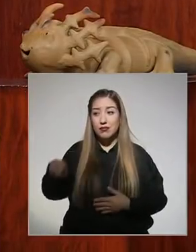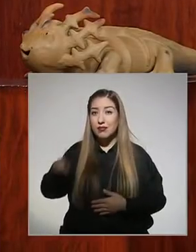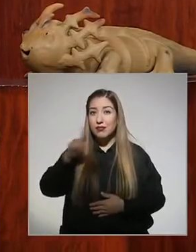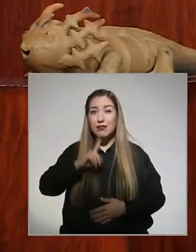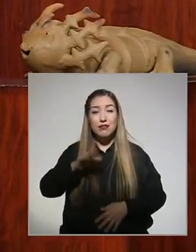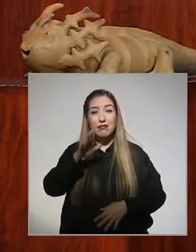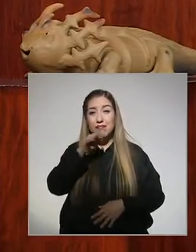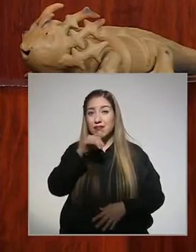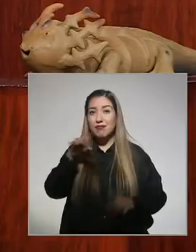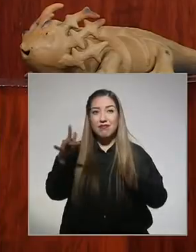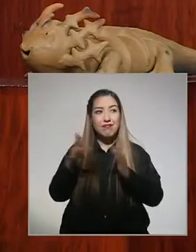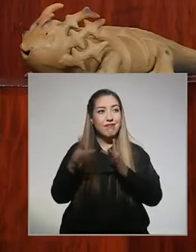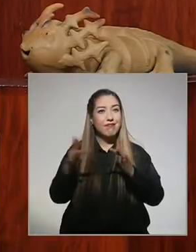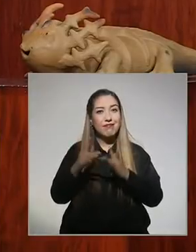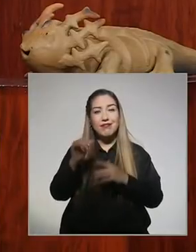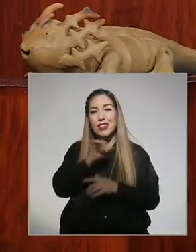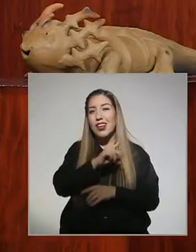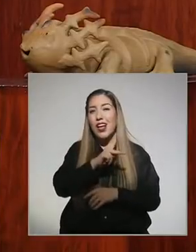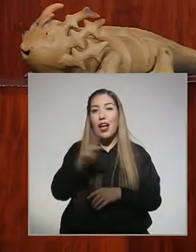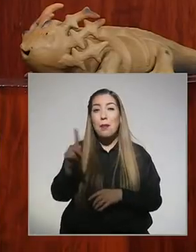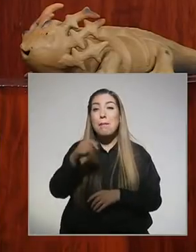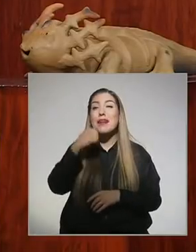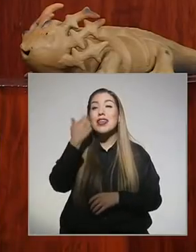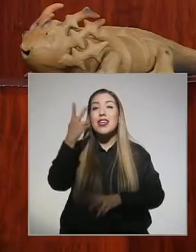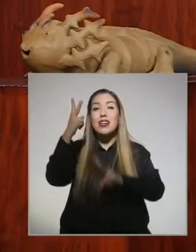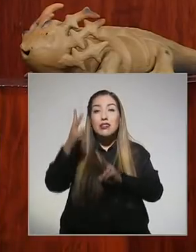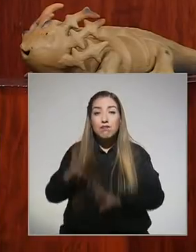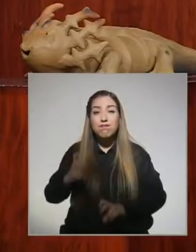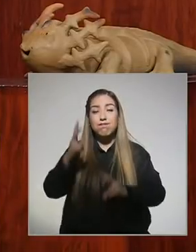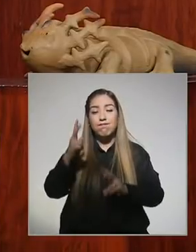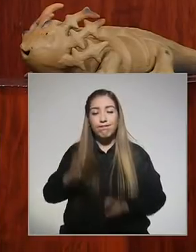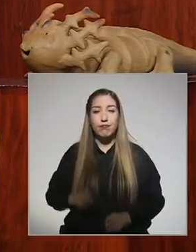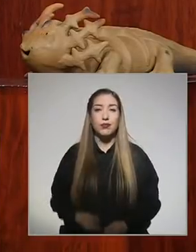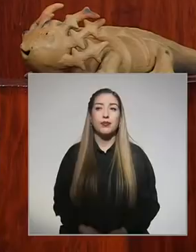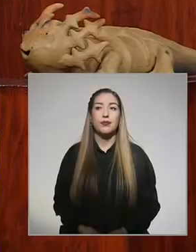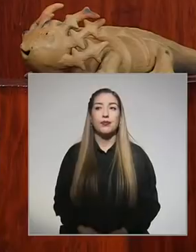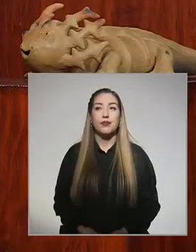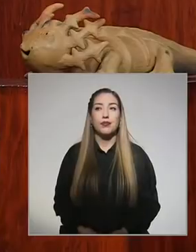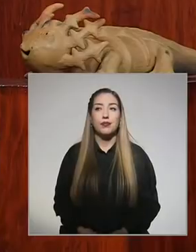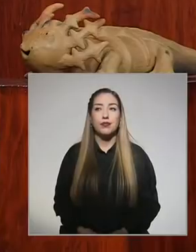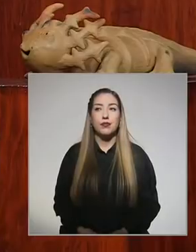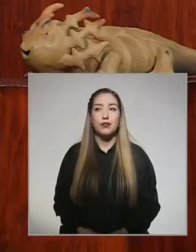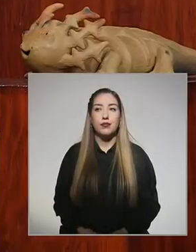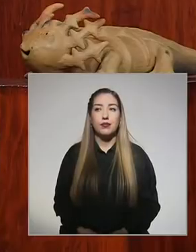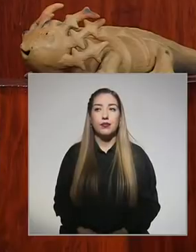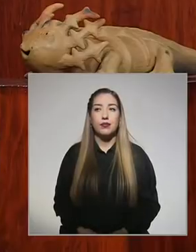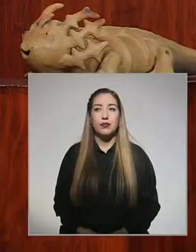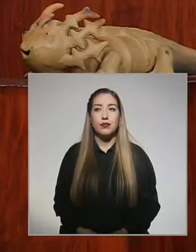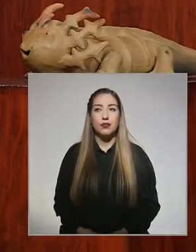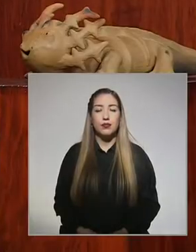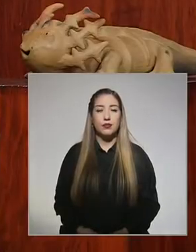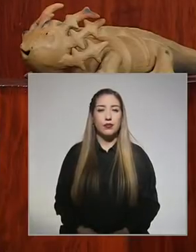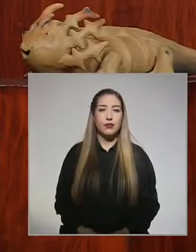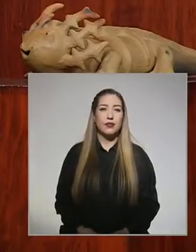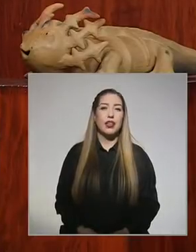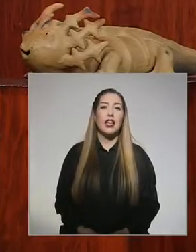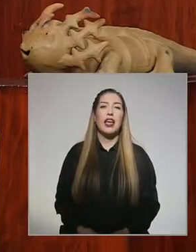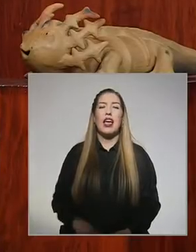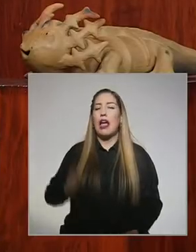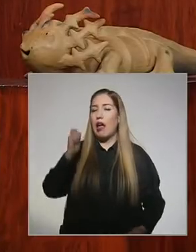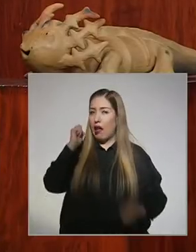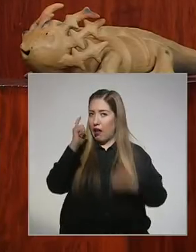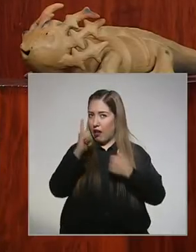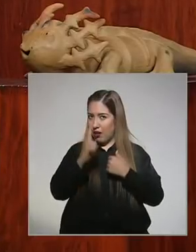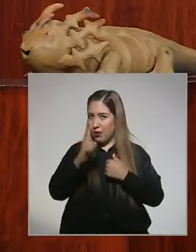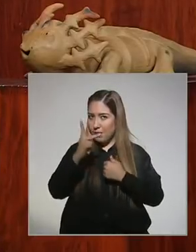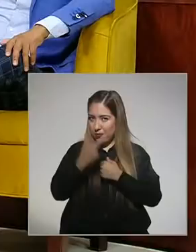aplicación. Y aquí viene lo peligroso también si lo relacionamos con lo que dijo el director de Netflix hace algunas semanas,